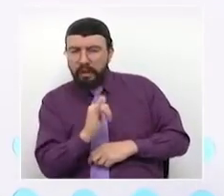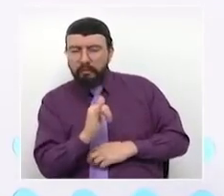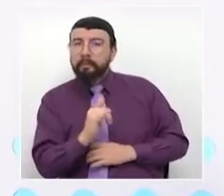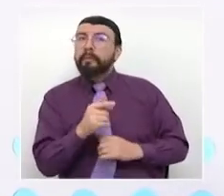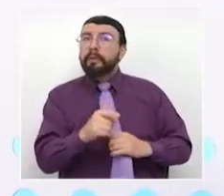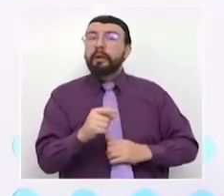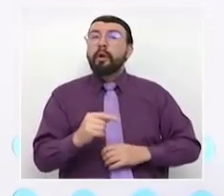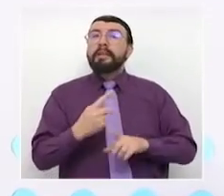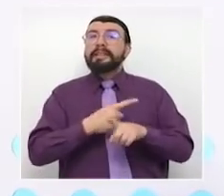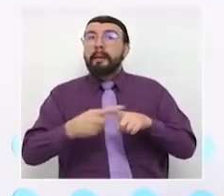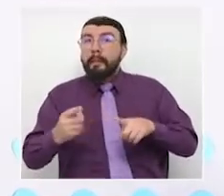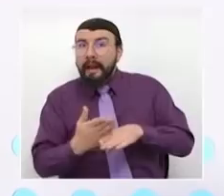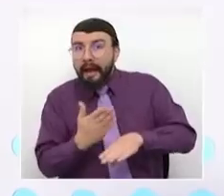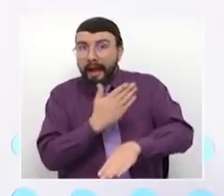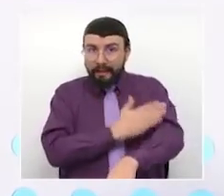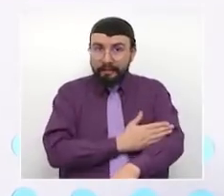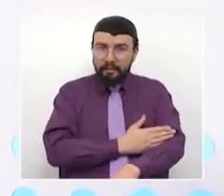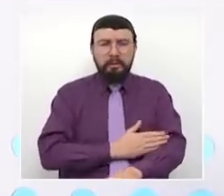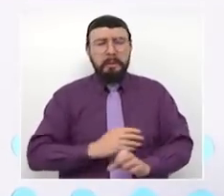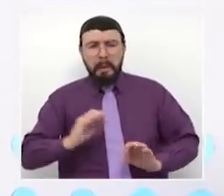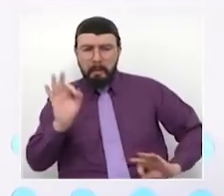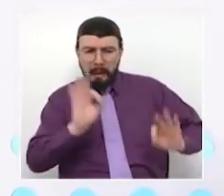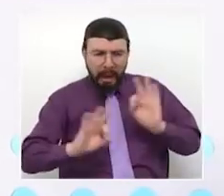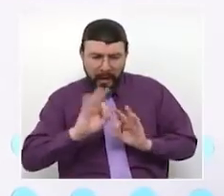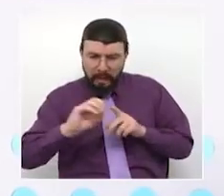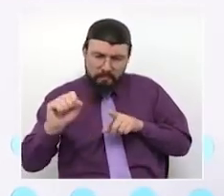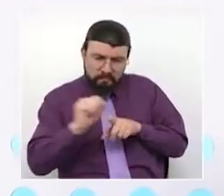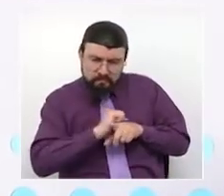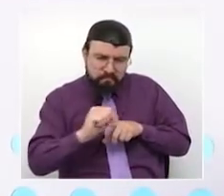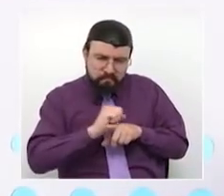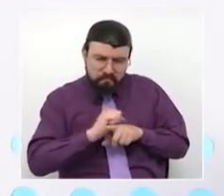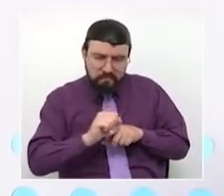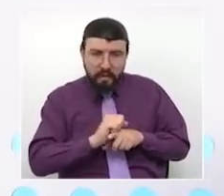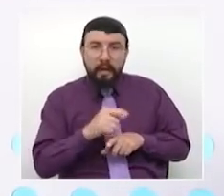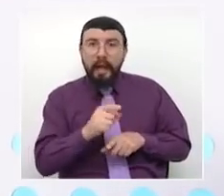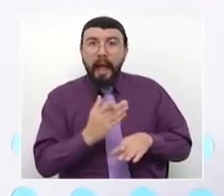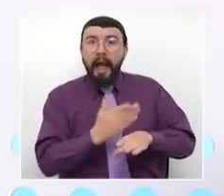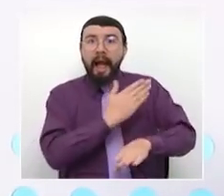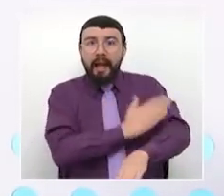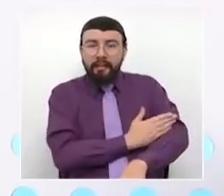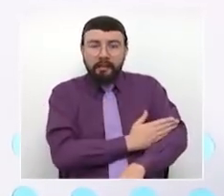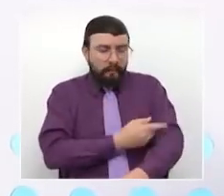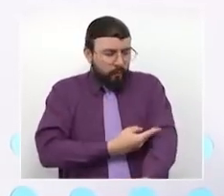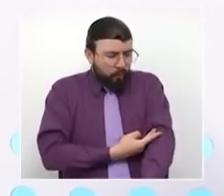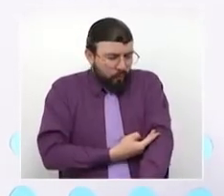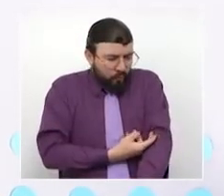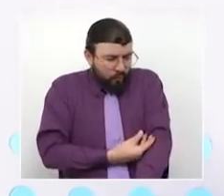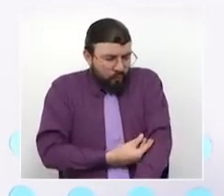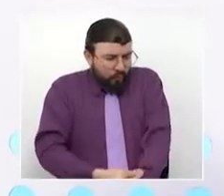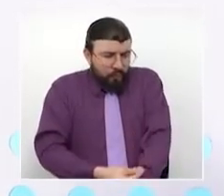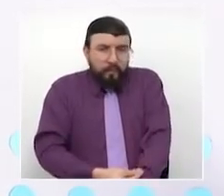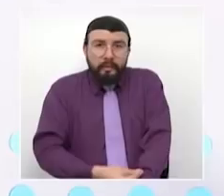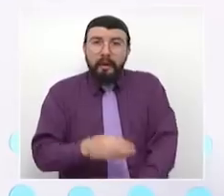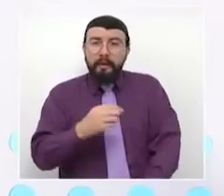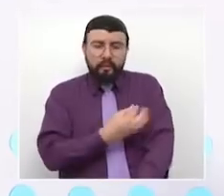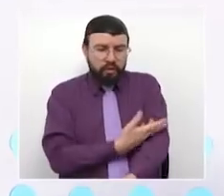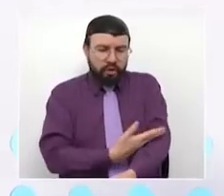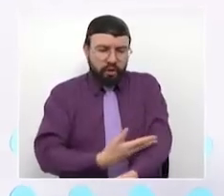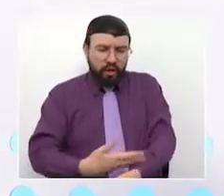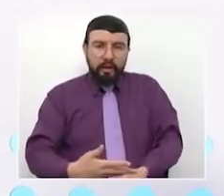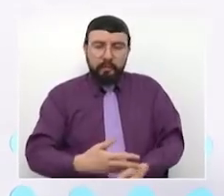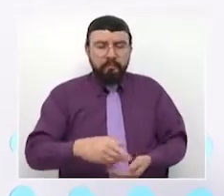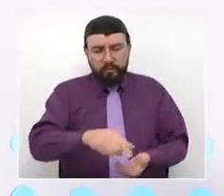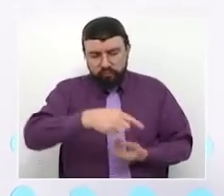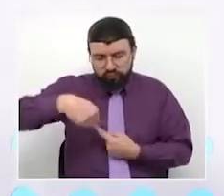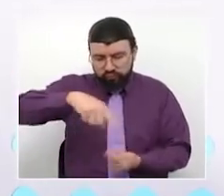preparamos una semana antes de obtener el plasma para sacar el plasma rico en plaquetas, la sangre para obtener el plasma